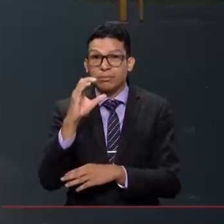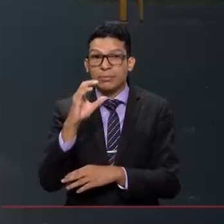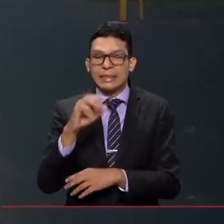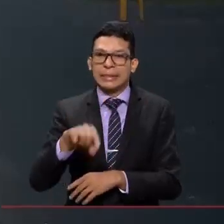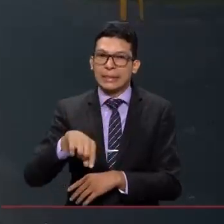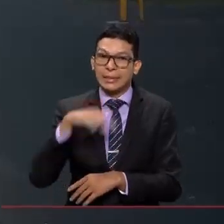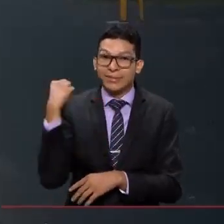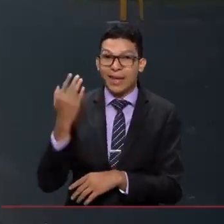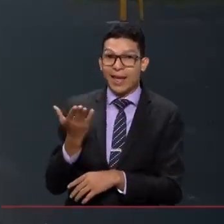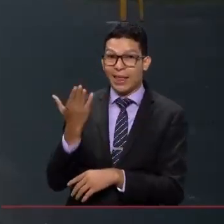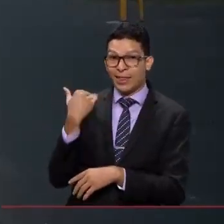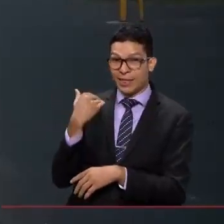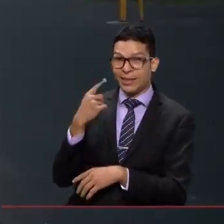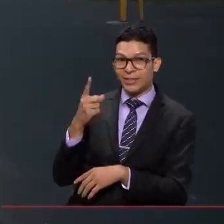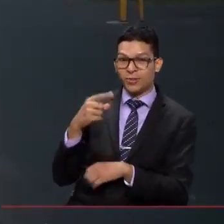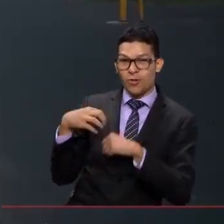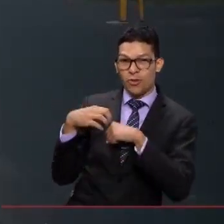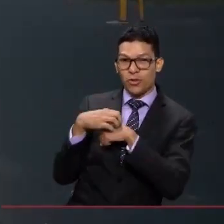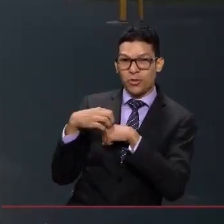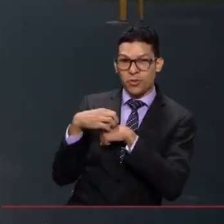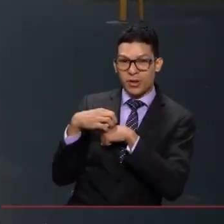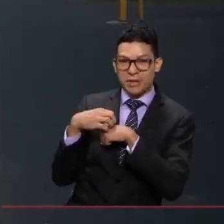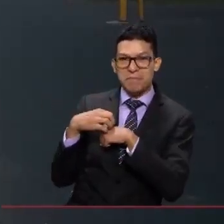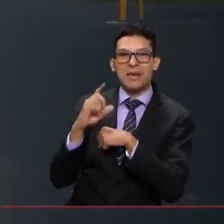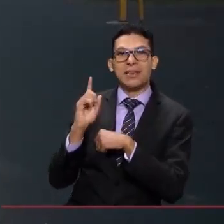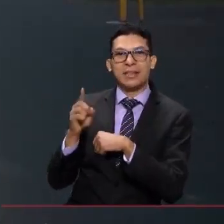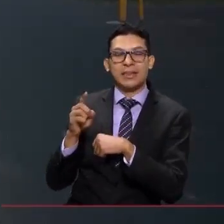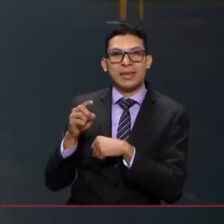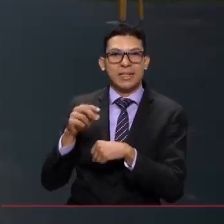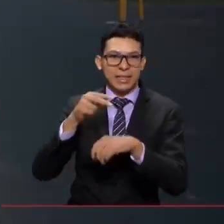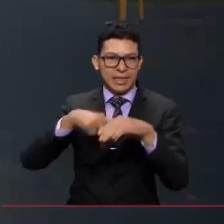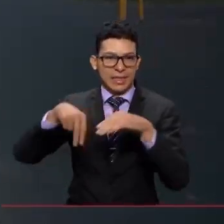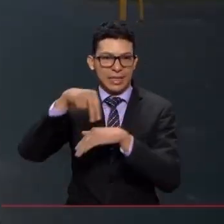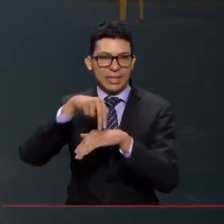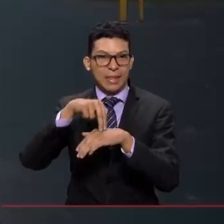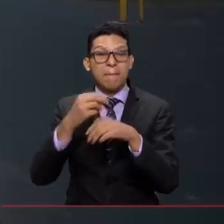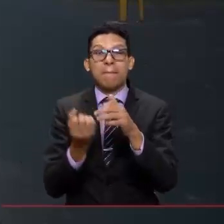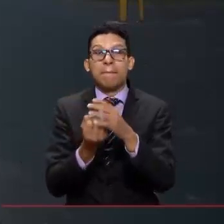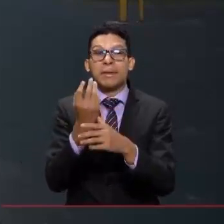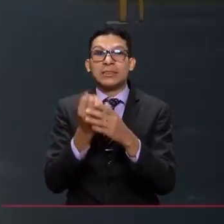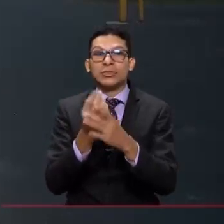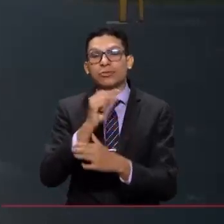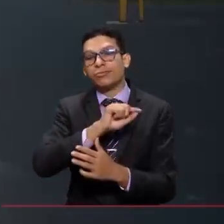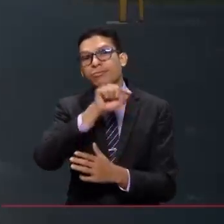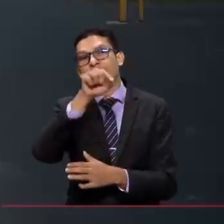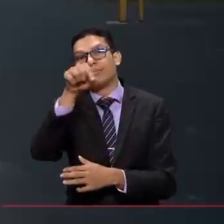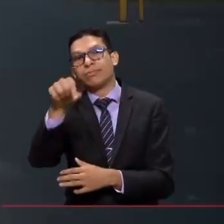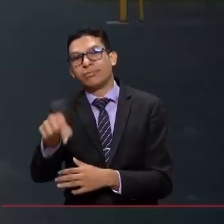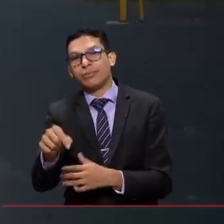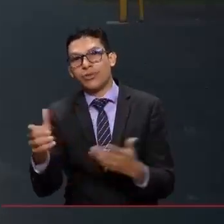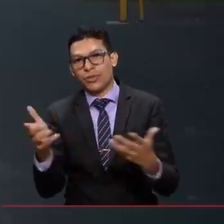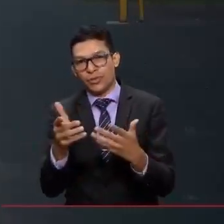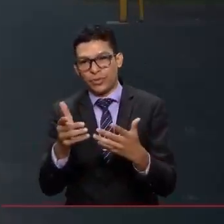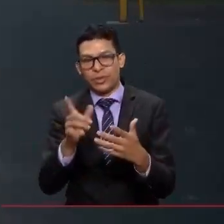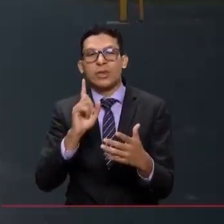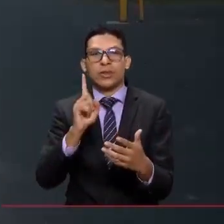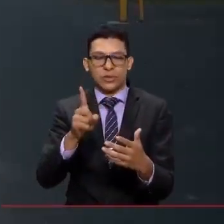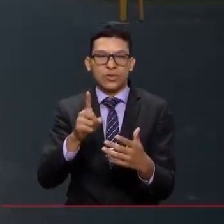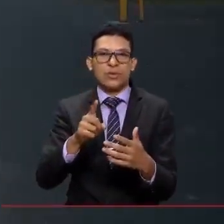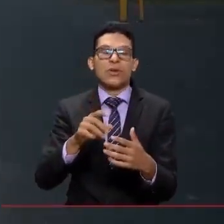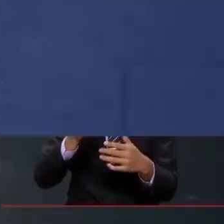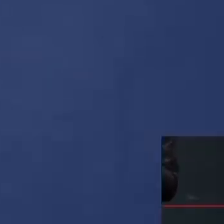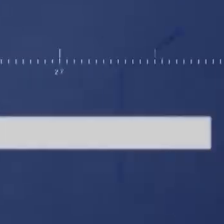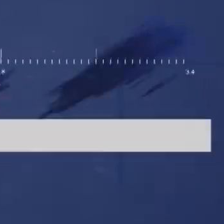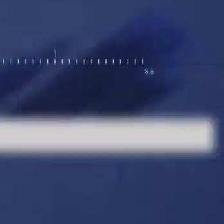Después de perder de local ante Deportes Tolima, en territorio nariñense, el Deportivo Pasto va al Alfonso López de la capital